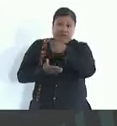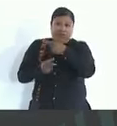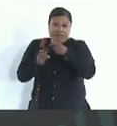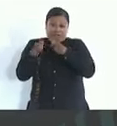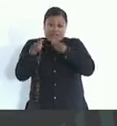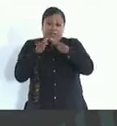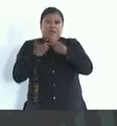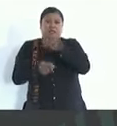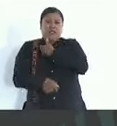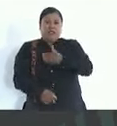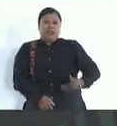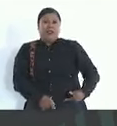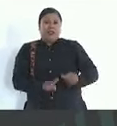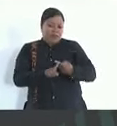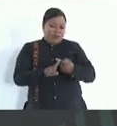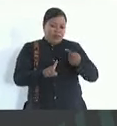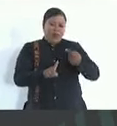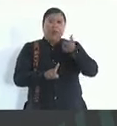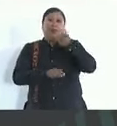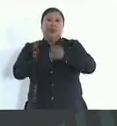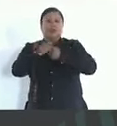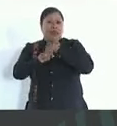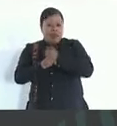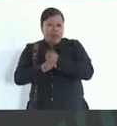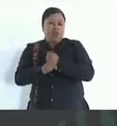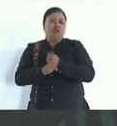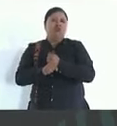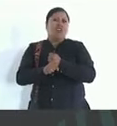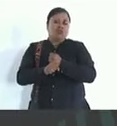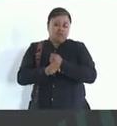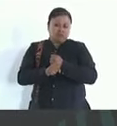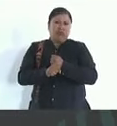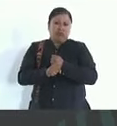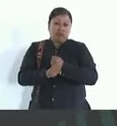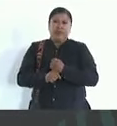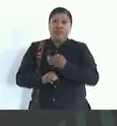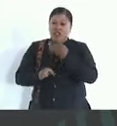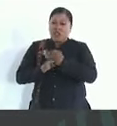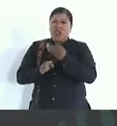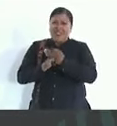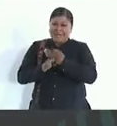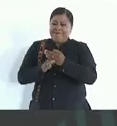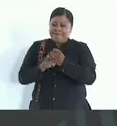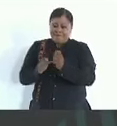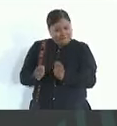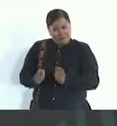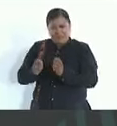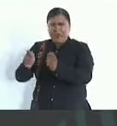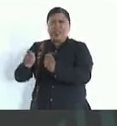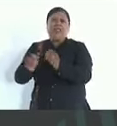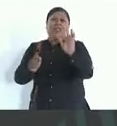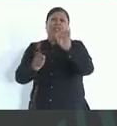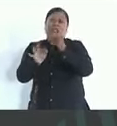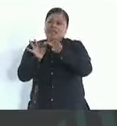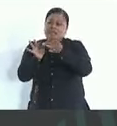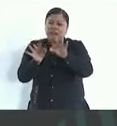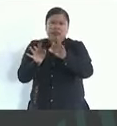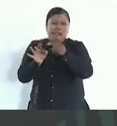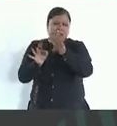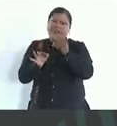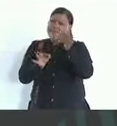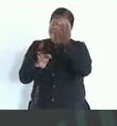que usted preside, haciendo entrega un sencillo pero significativo